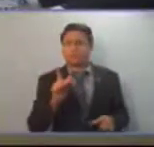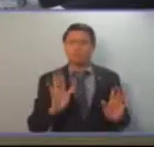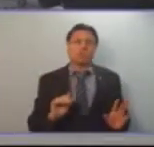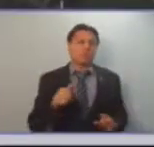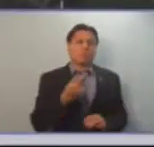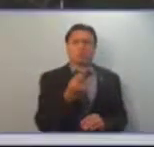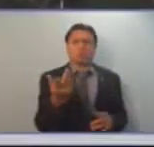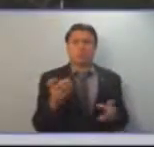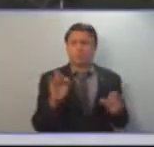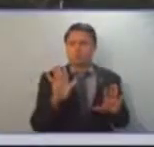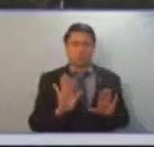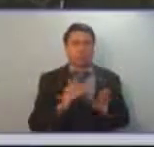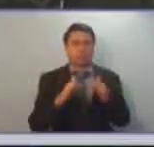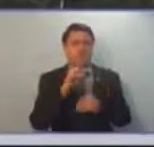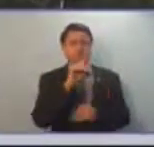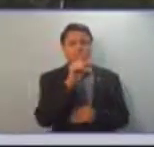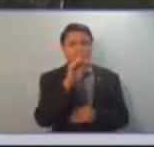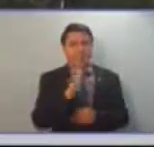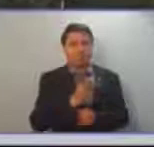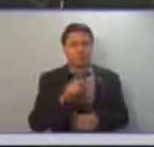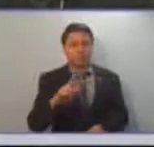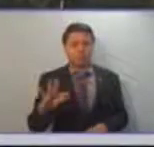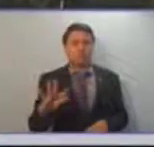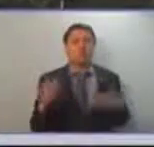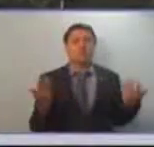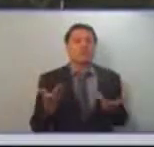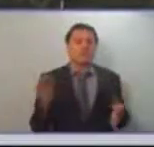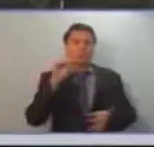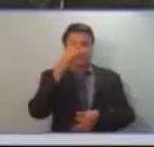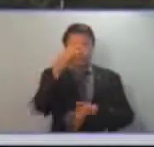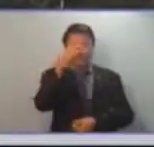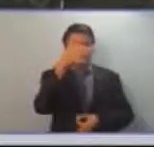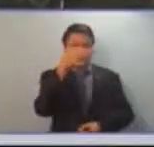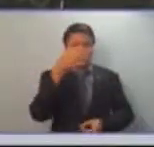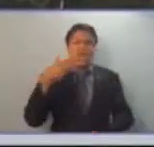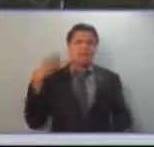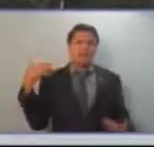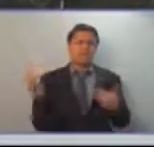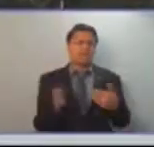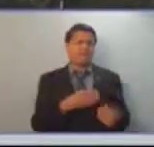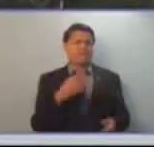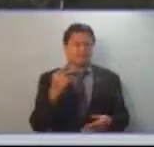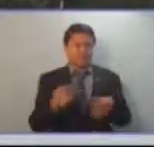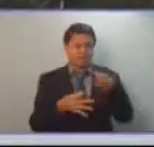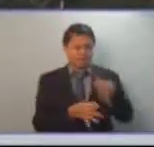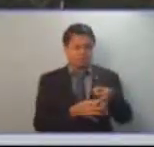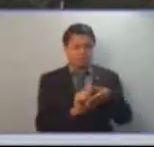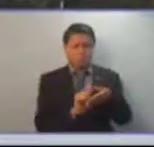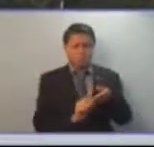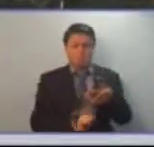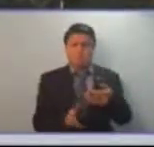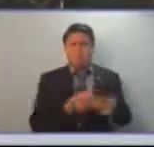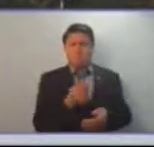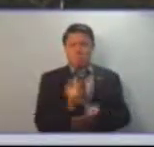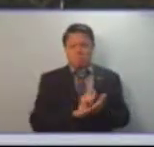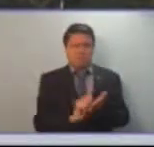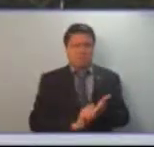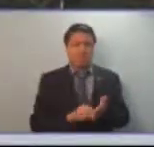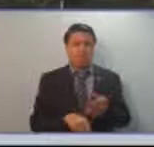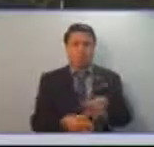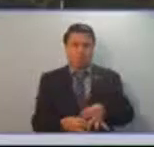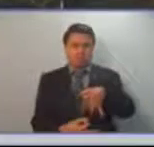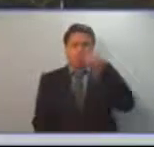24. Entonces eso hace que una acta que antes tenía una hoja, un folio, hoy